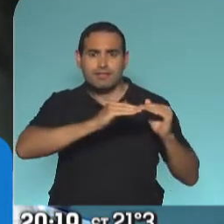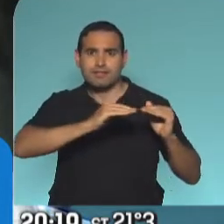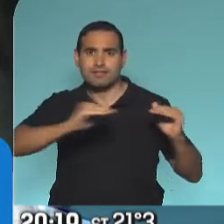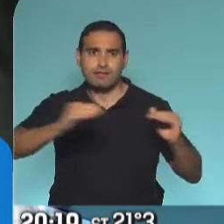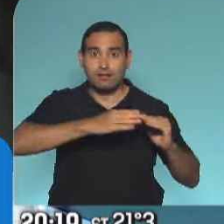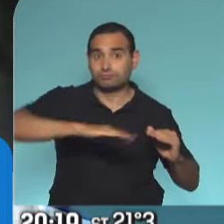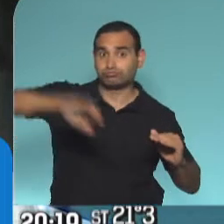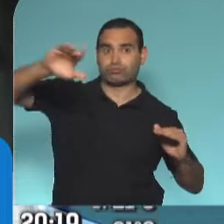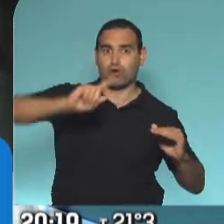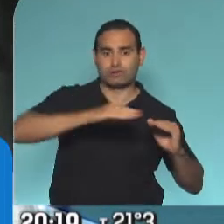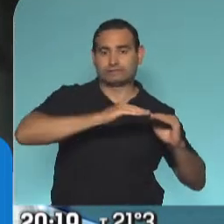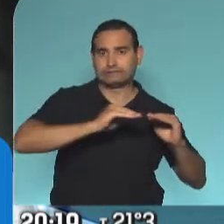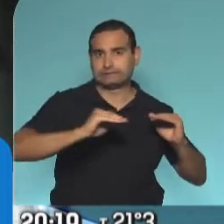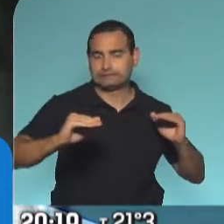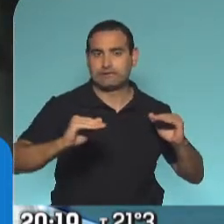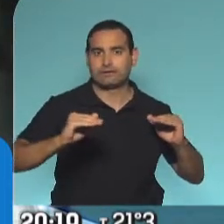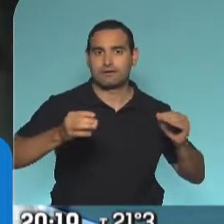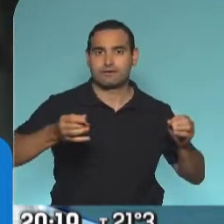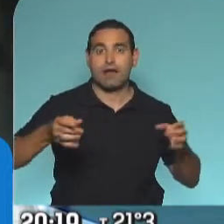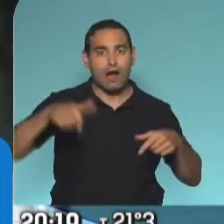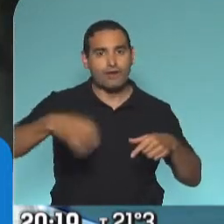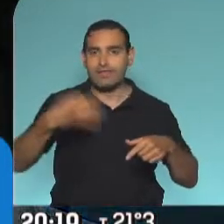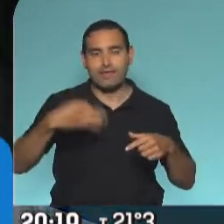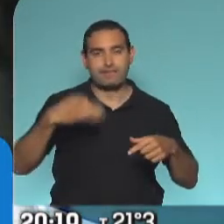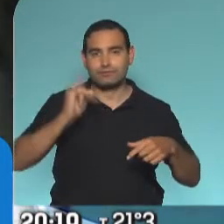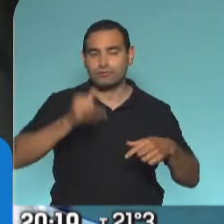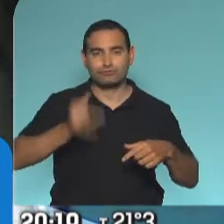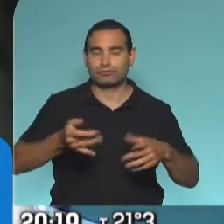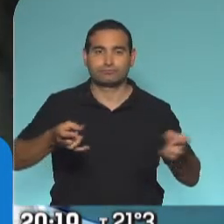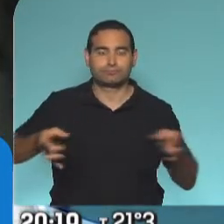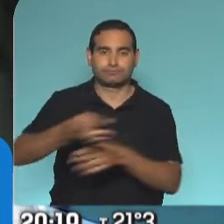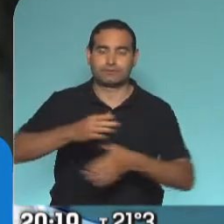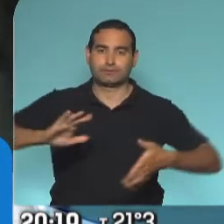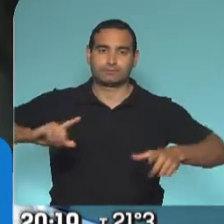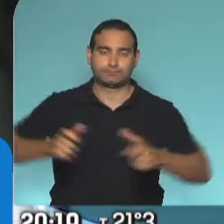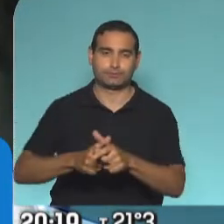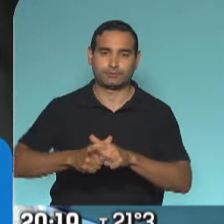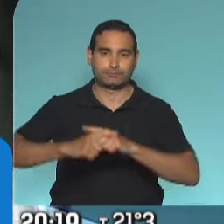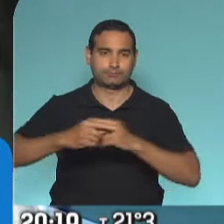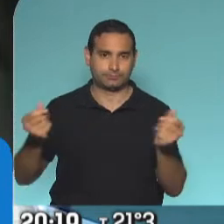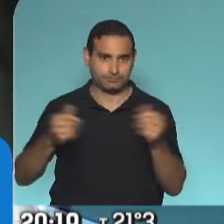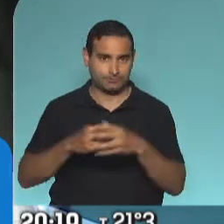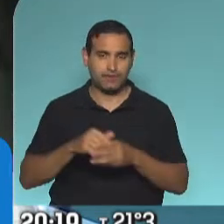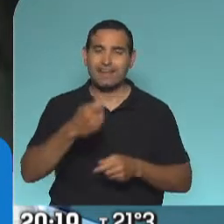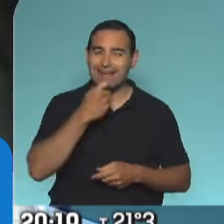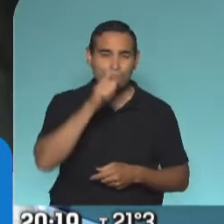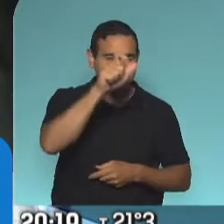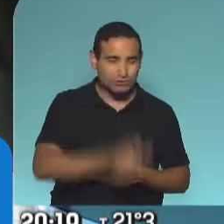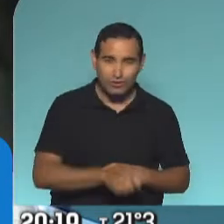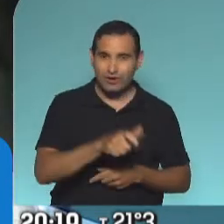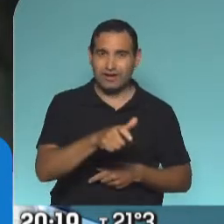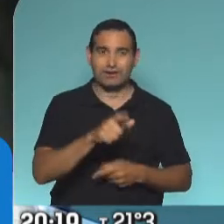empinara. Ahora tenemos que aplastarla. Si un contacto estrecho tiene